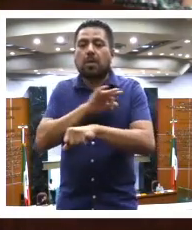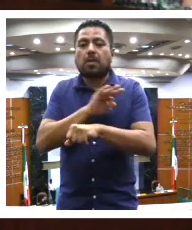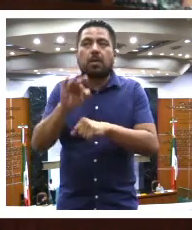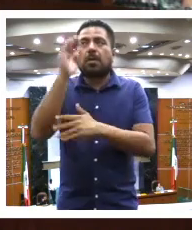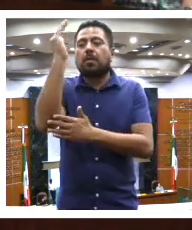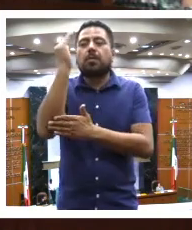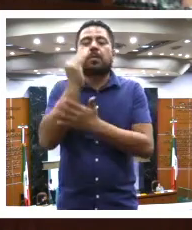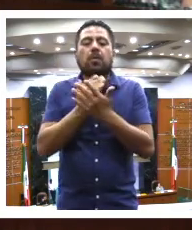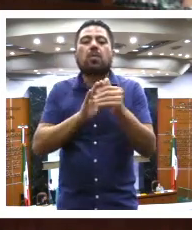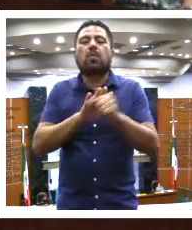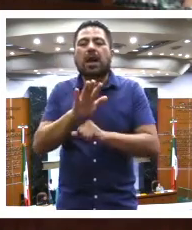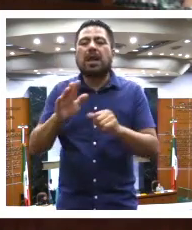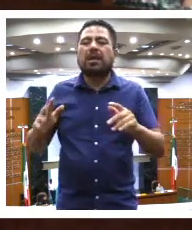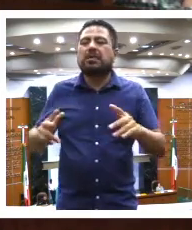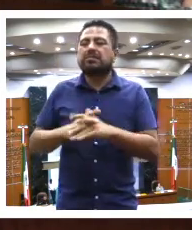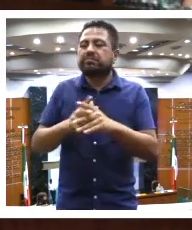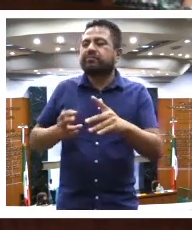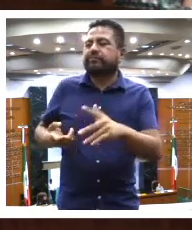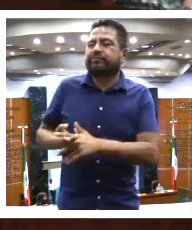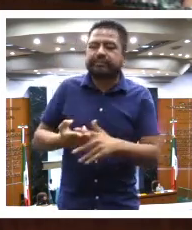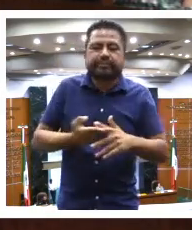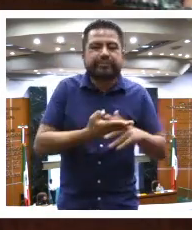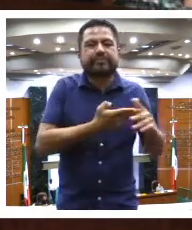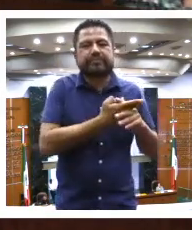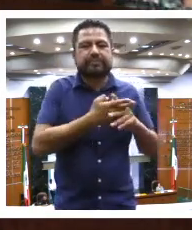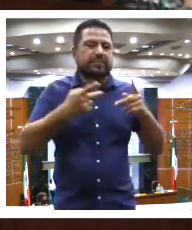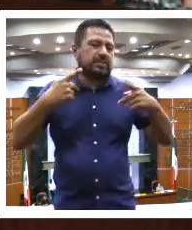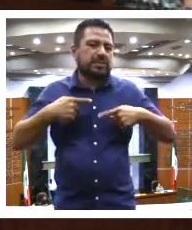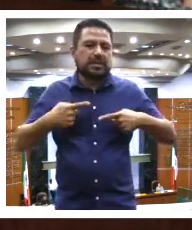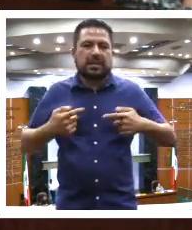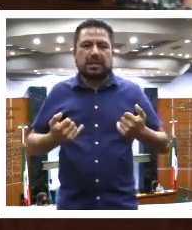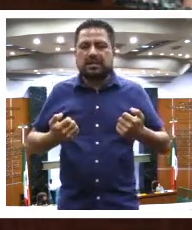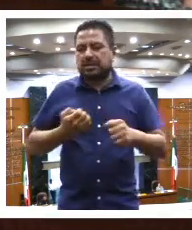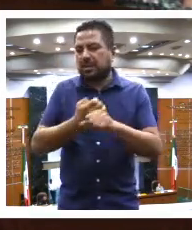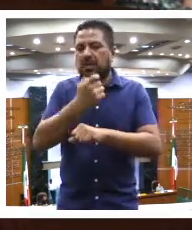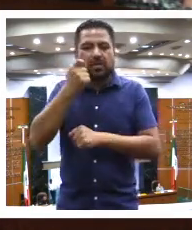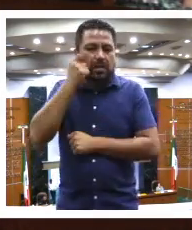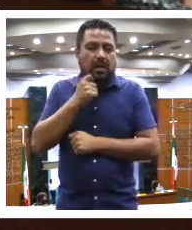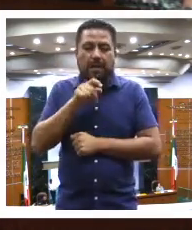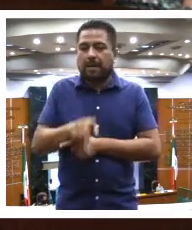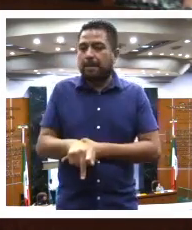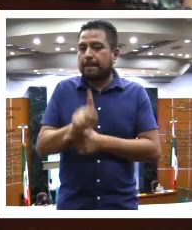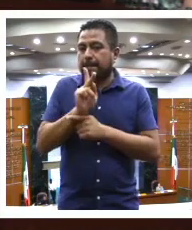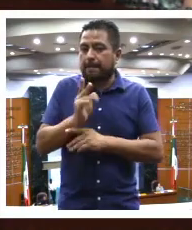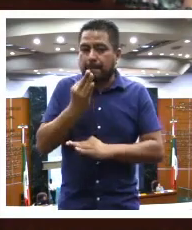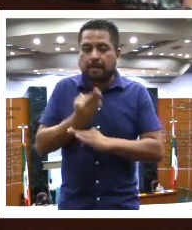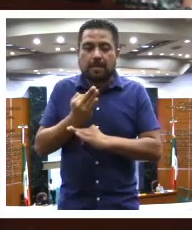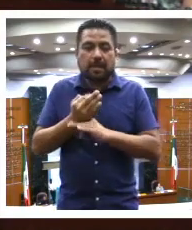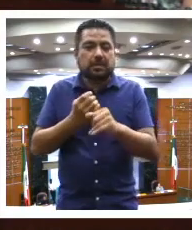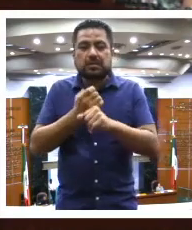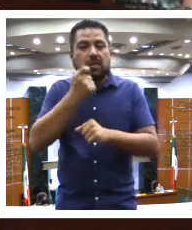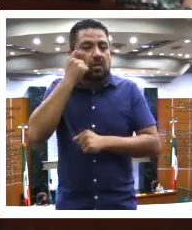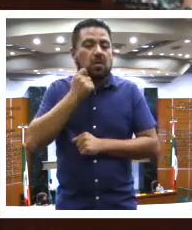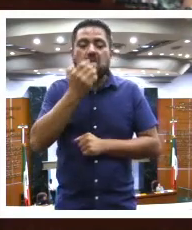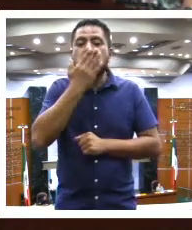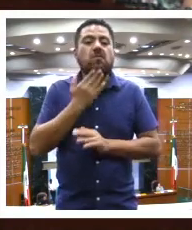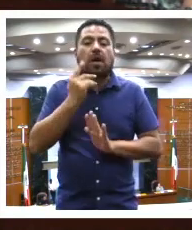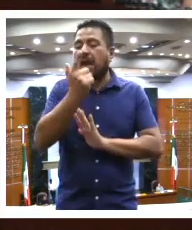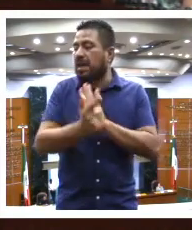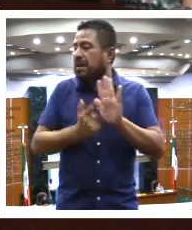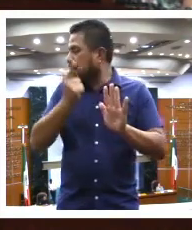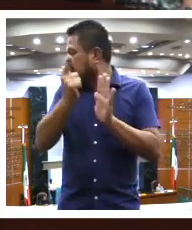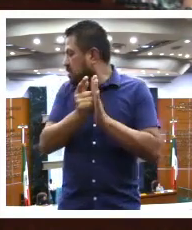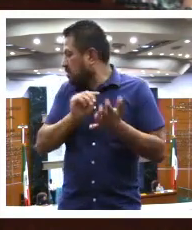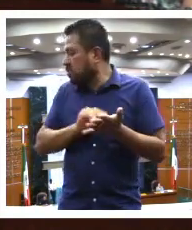los índices de violencia en el Estado de Guerrero sin embargo Actualmente el estado no cuenta con una legislación vigente